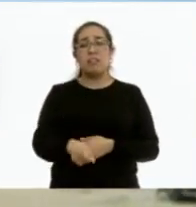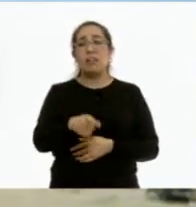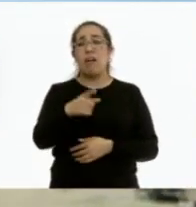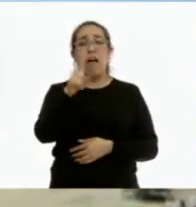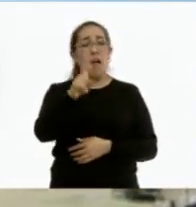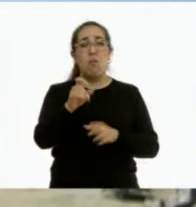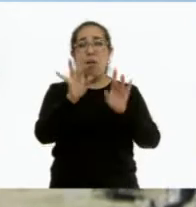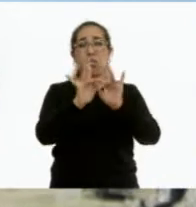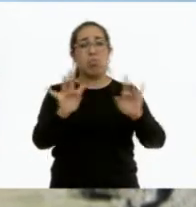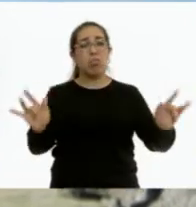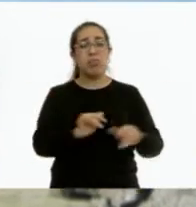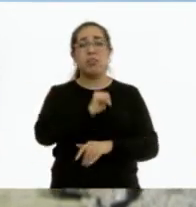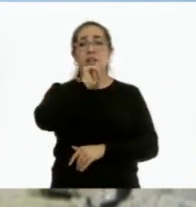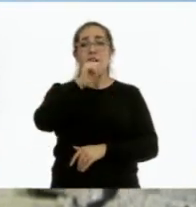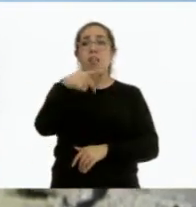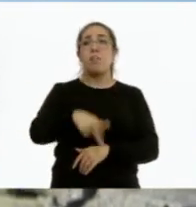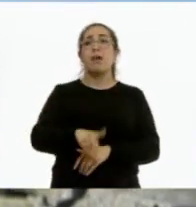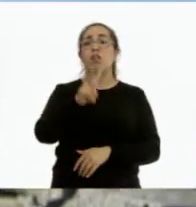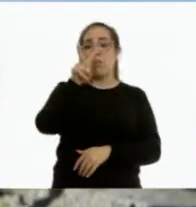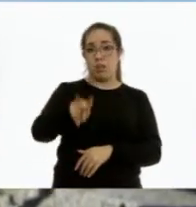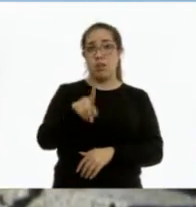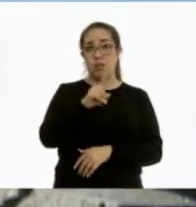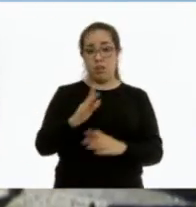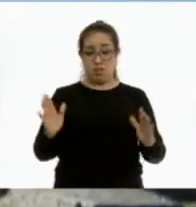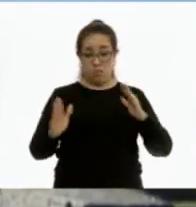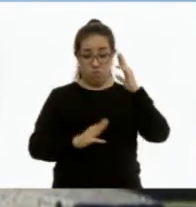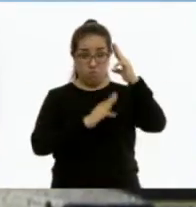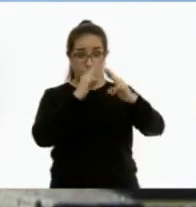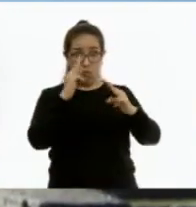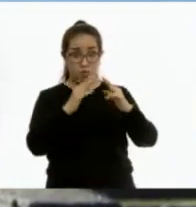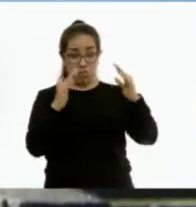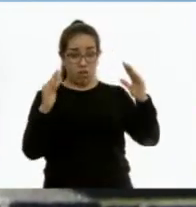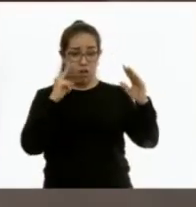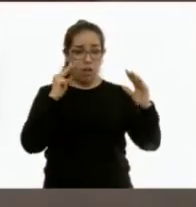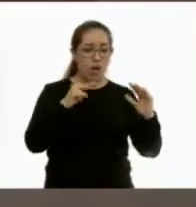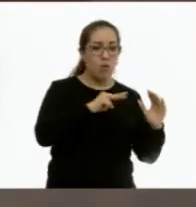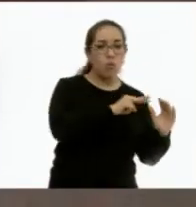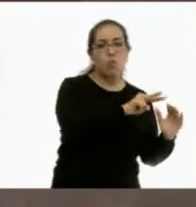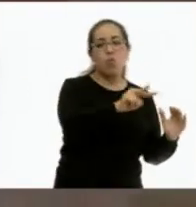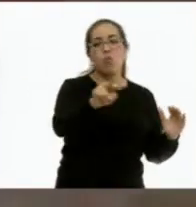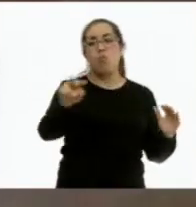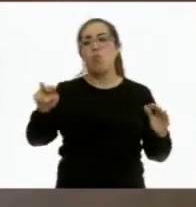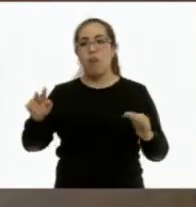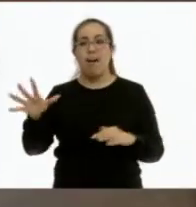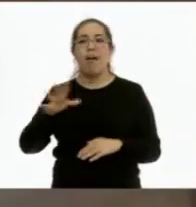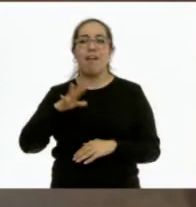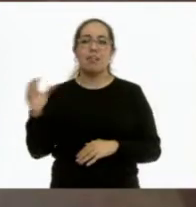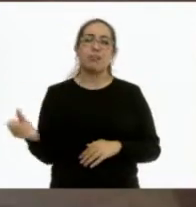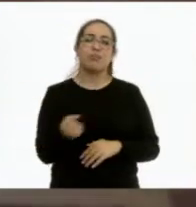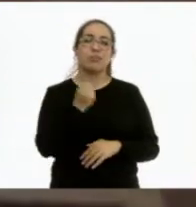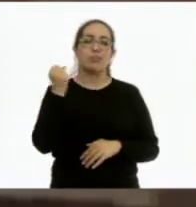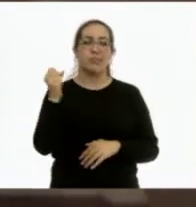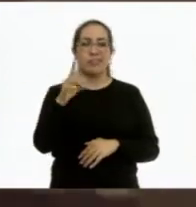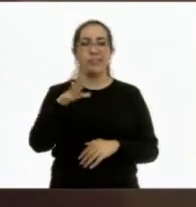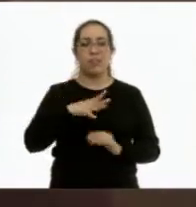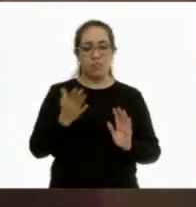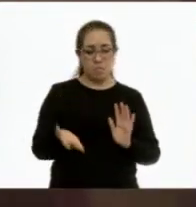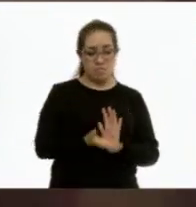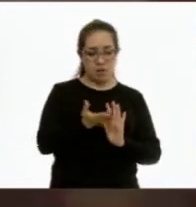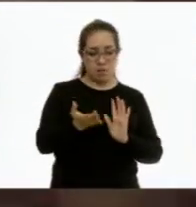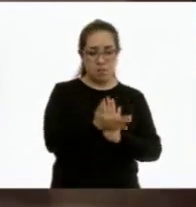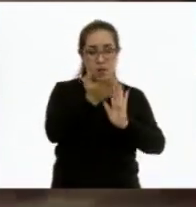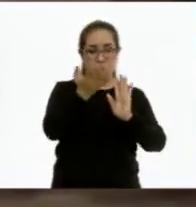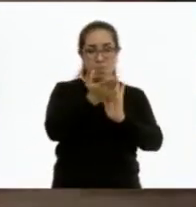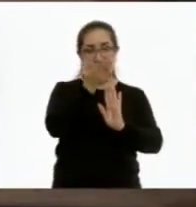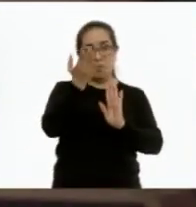del valle, desde donde se dominaba la vista de todo alrededor, favoreció su construcción. En su momento de